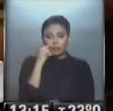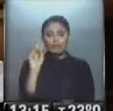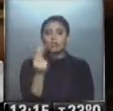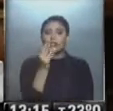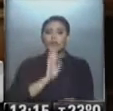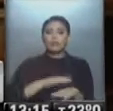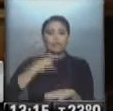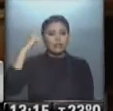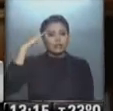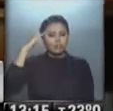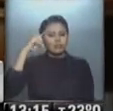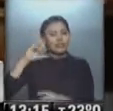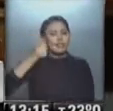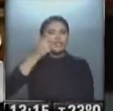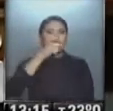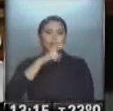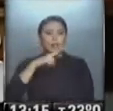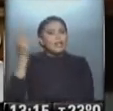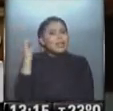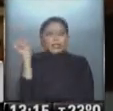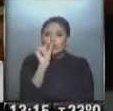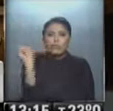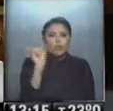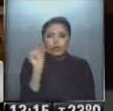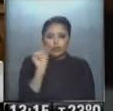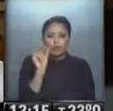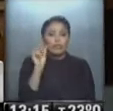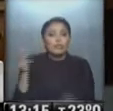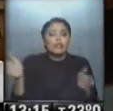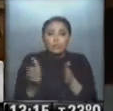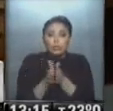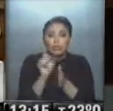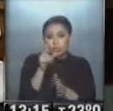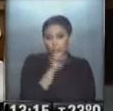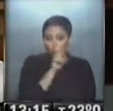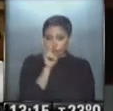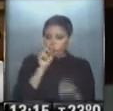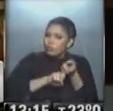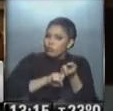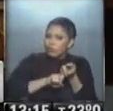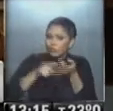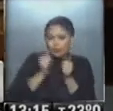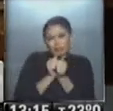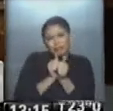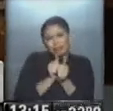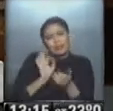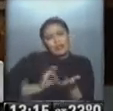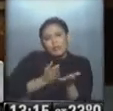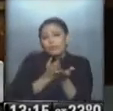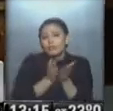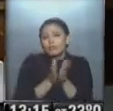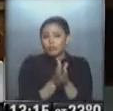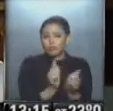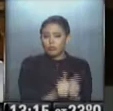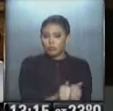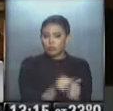de un accidente cerebrovascular. Estaba hace muy poquito tiempo acompañando a su mujer de toda la vida, a Adela Gleiger, cuando